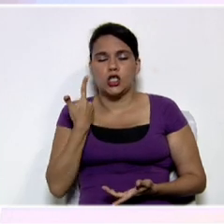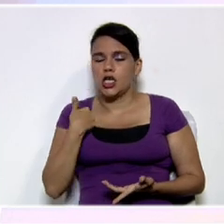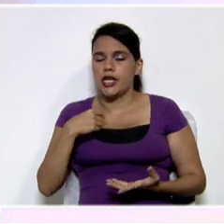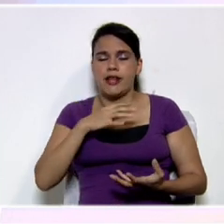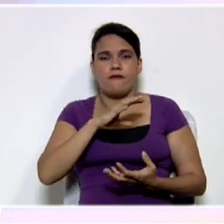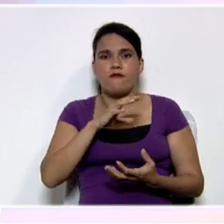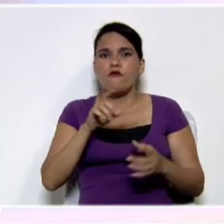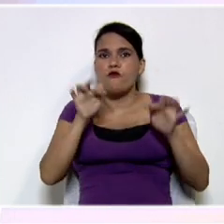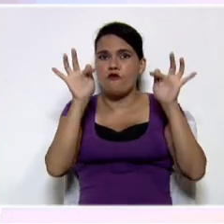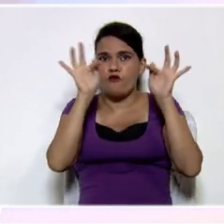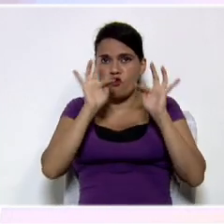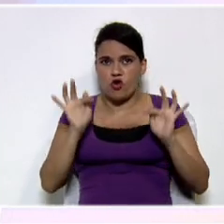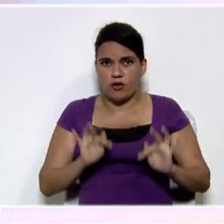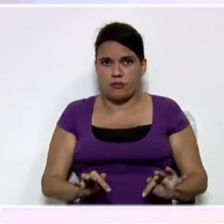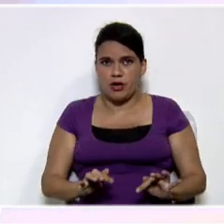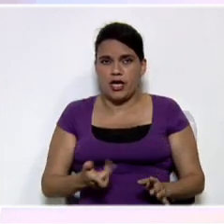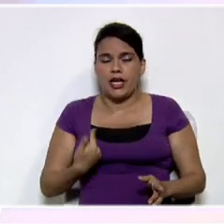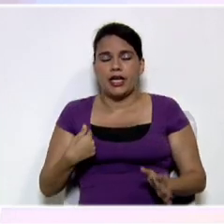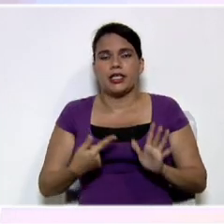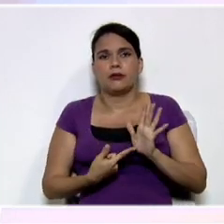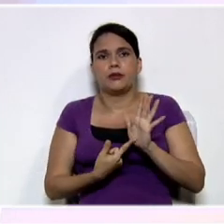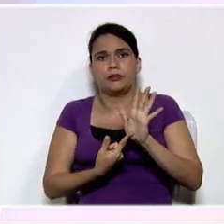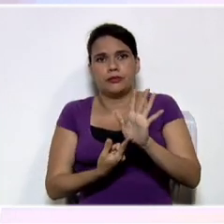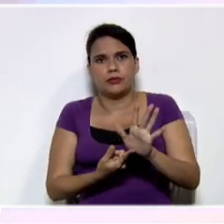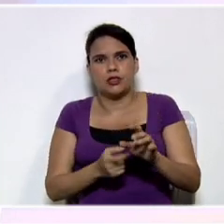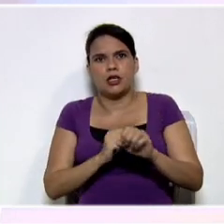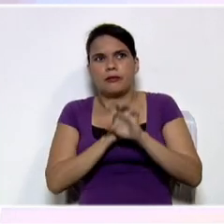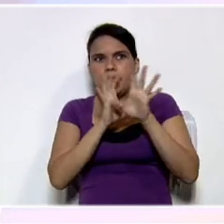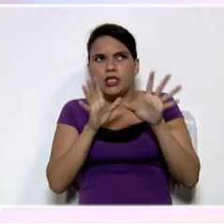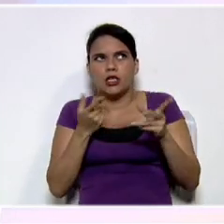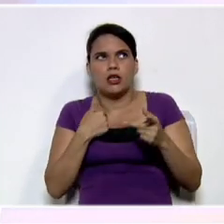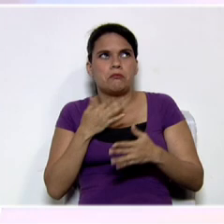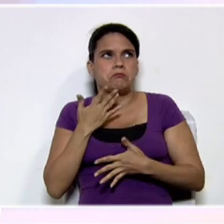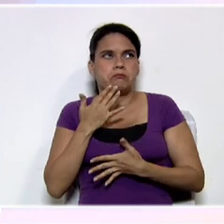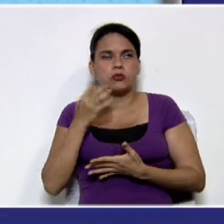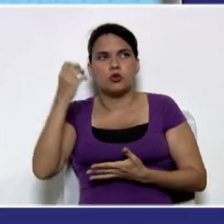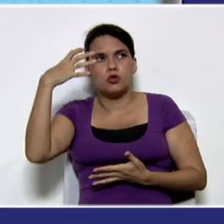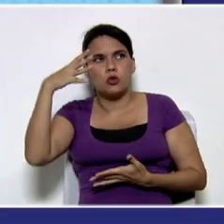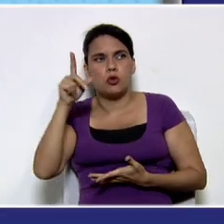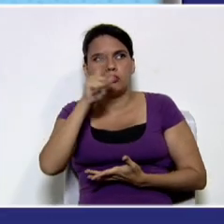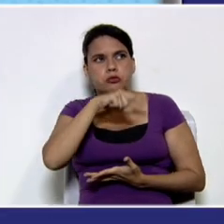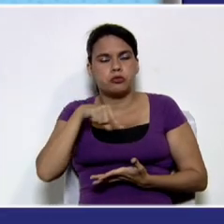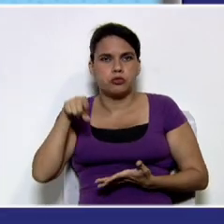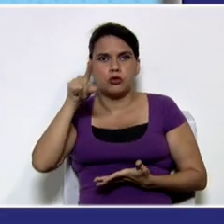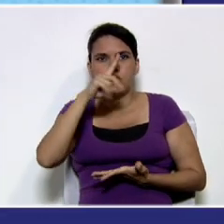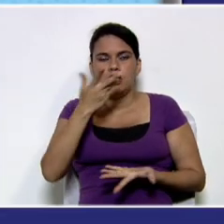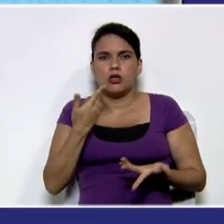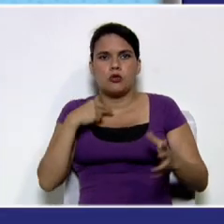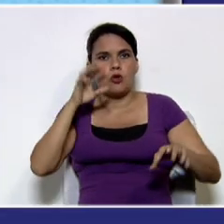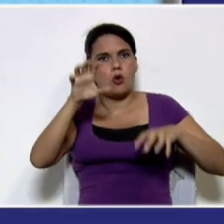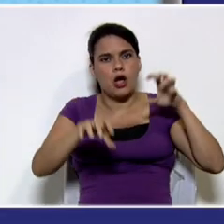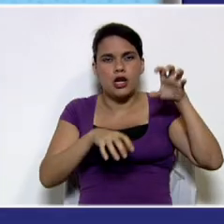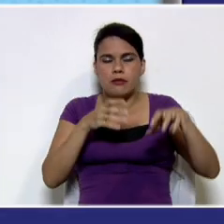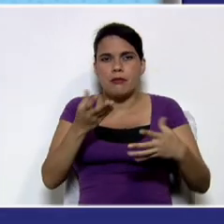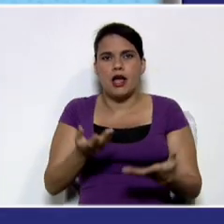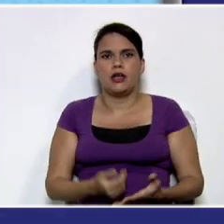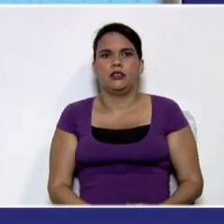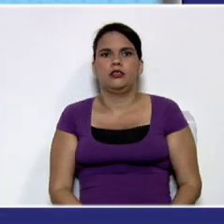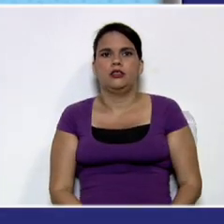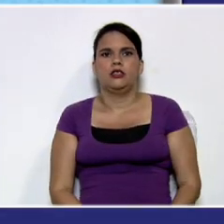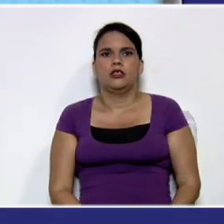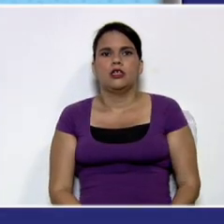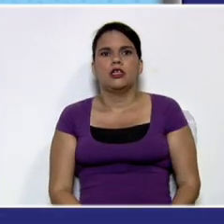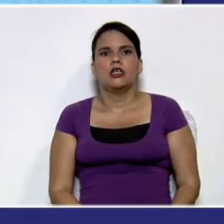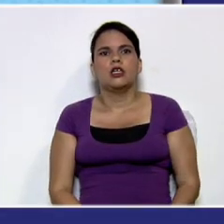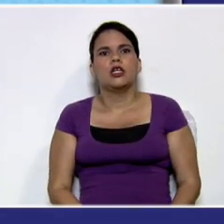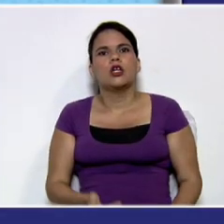se identifican claramente lo que está representado allí, por ejemplo, un sol, un círculo, algún animal, y los figurativos, en